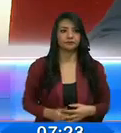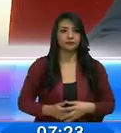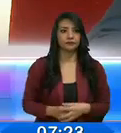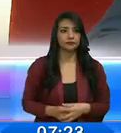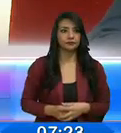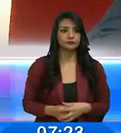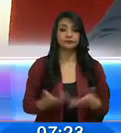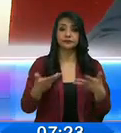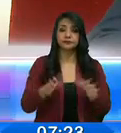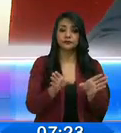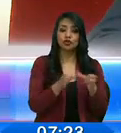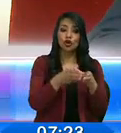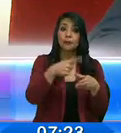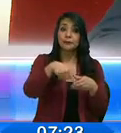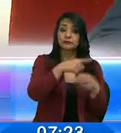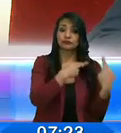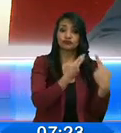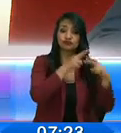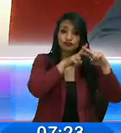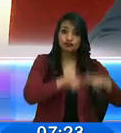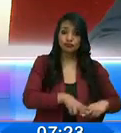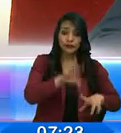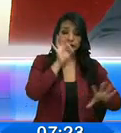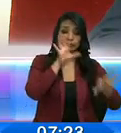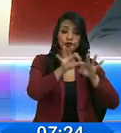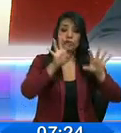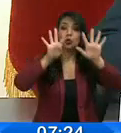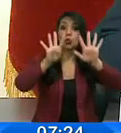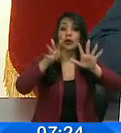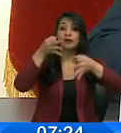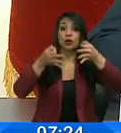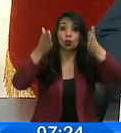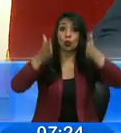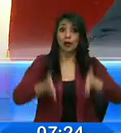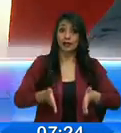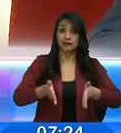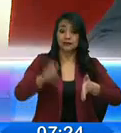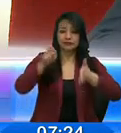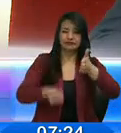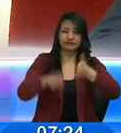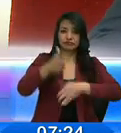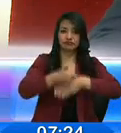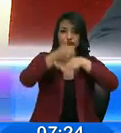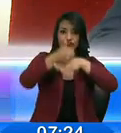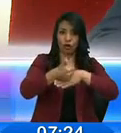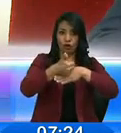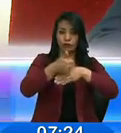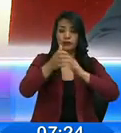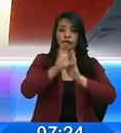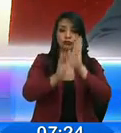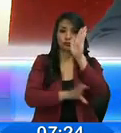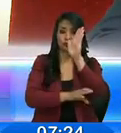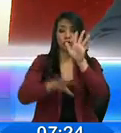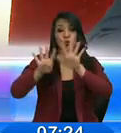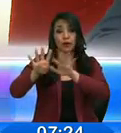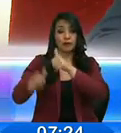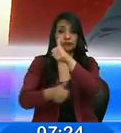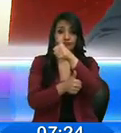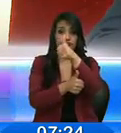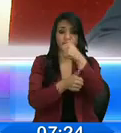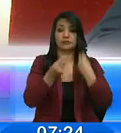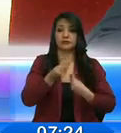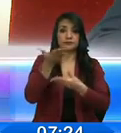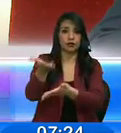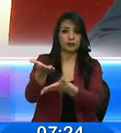que designe la Comisión Calificadora a los 9 jueces de la Corte Constitucional y a los 9 elegibles, notificará al Consejo